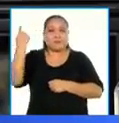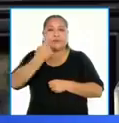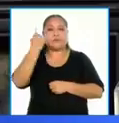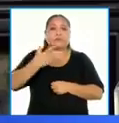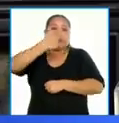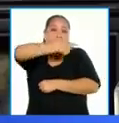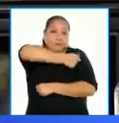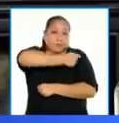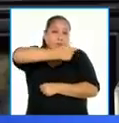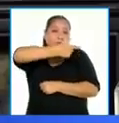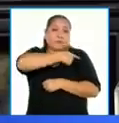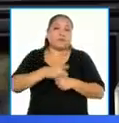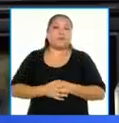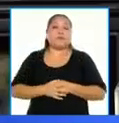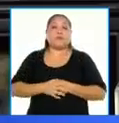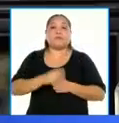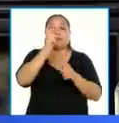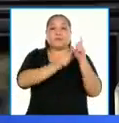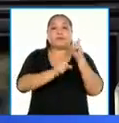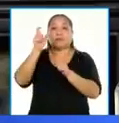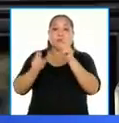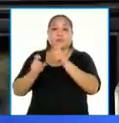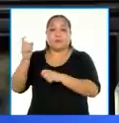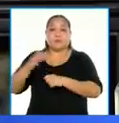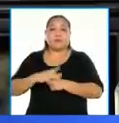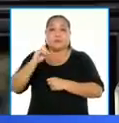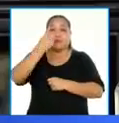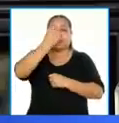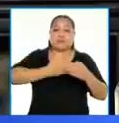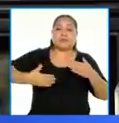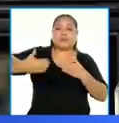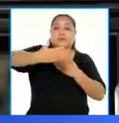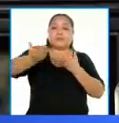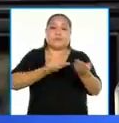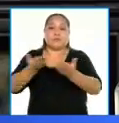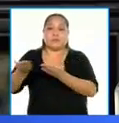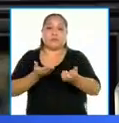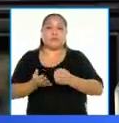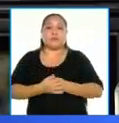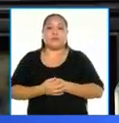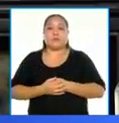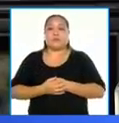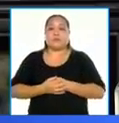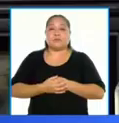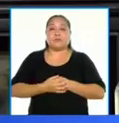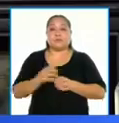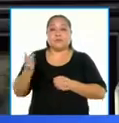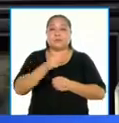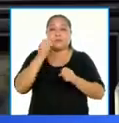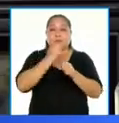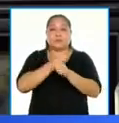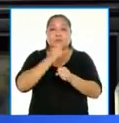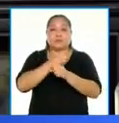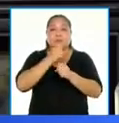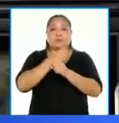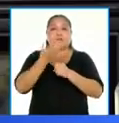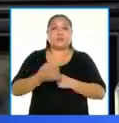está vacunando al personal que esté en primera línea de atención. Y están